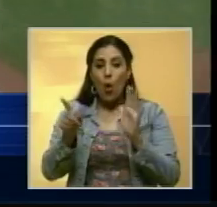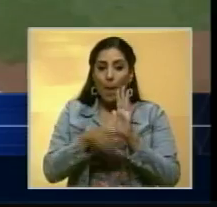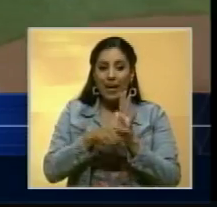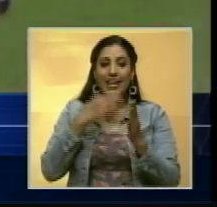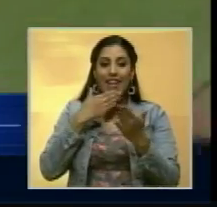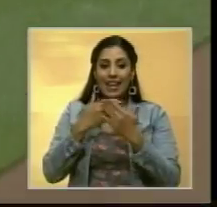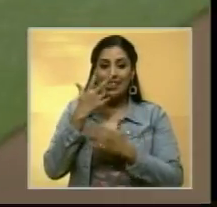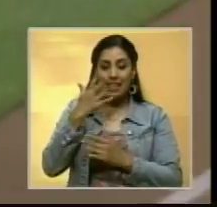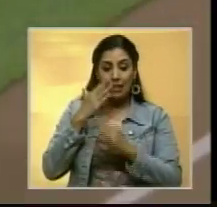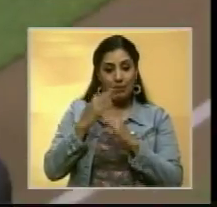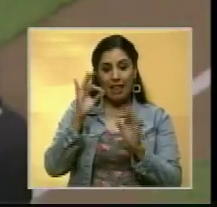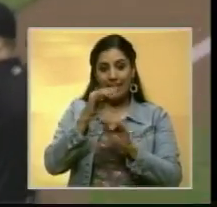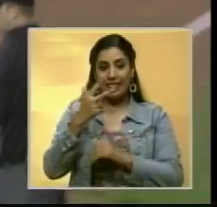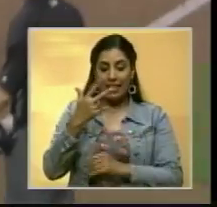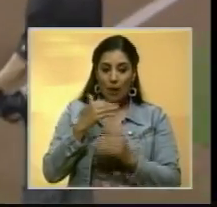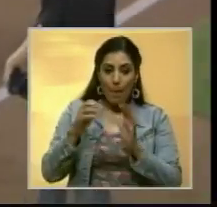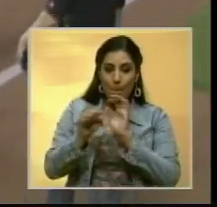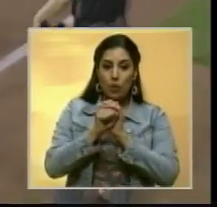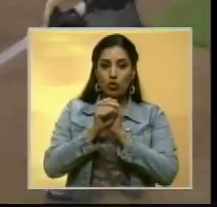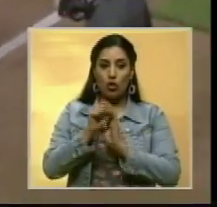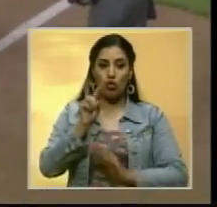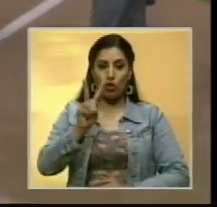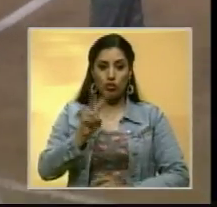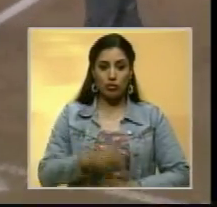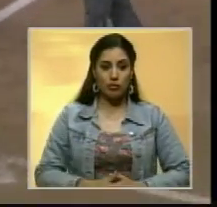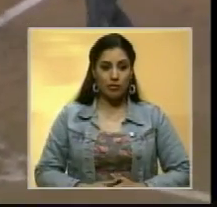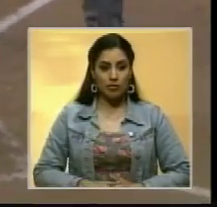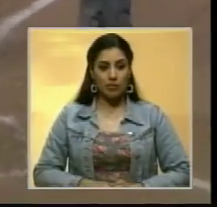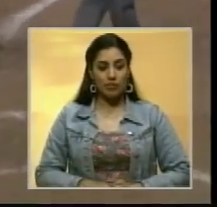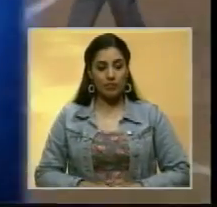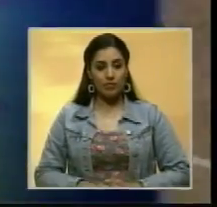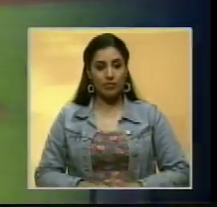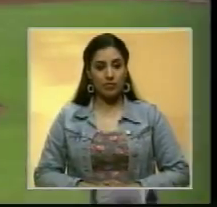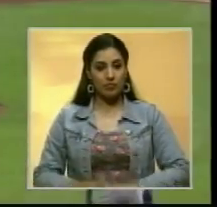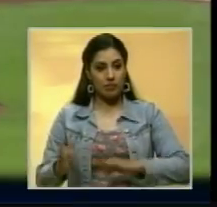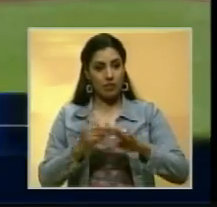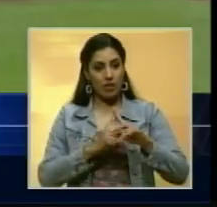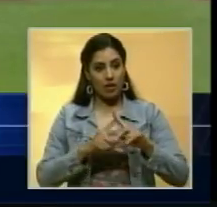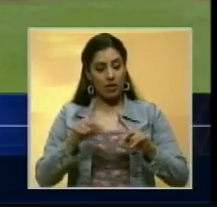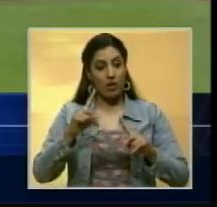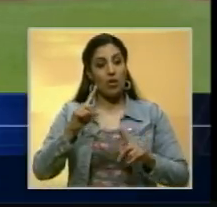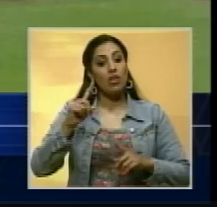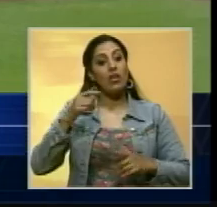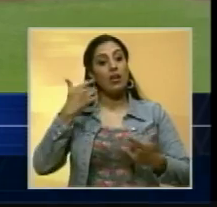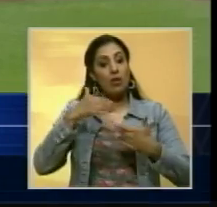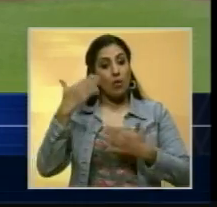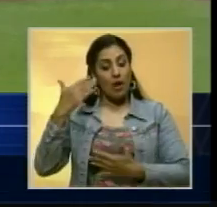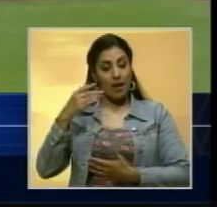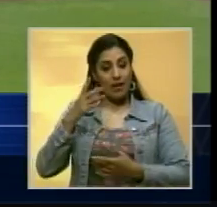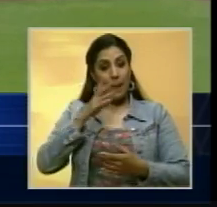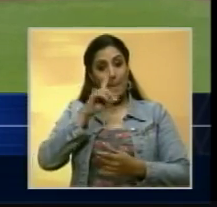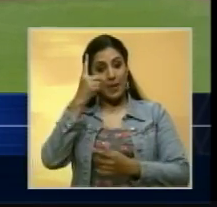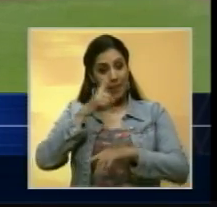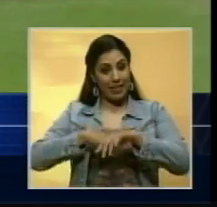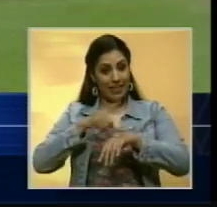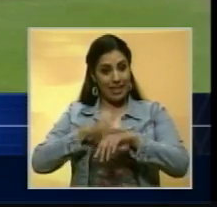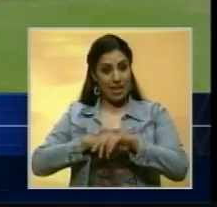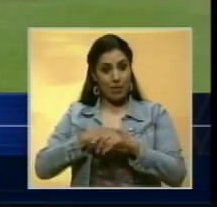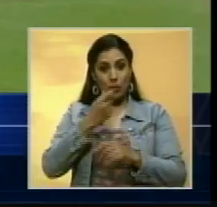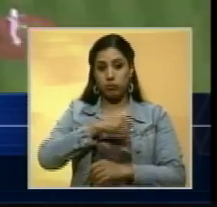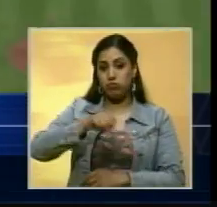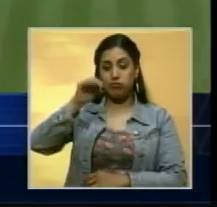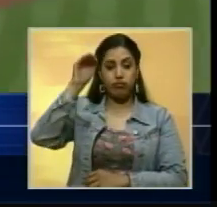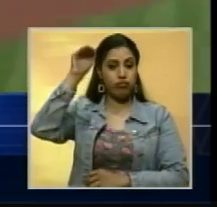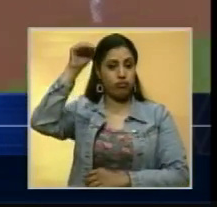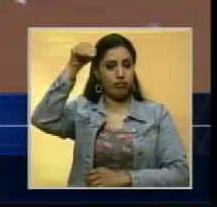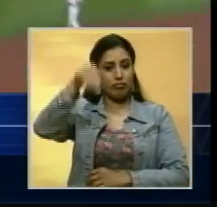3 imparables, 3 rayitas y ponchó a 2 rivales. Mets ante Cardenales, primer inning en el Busch Stadium